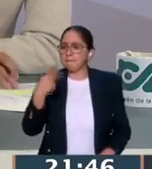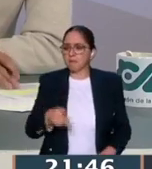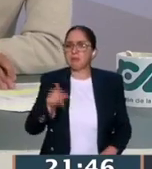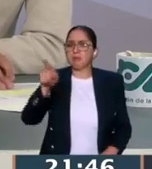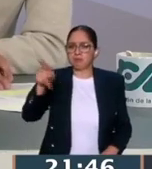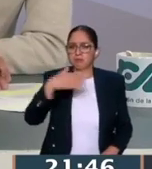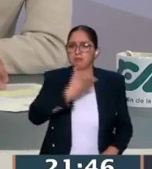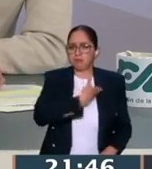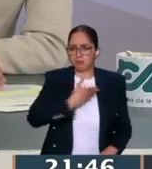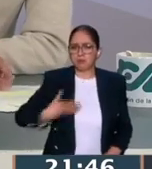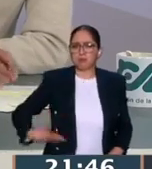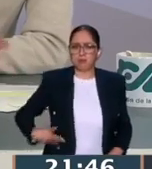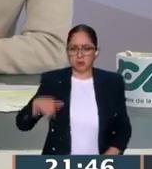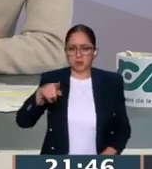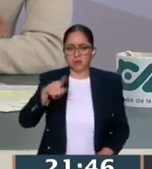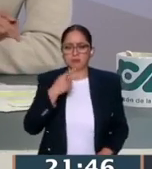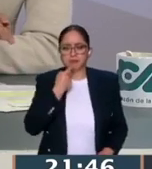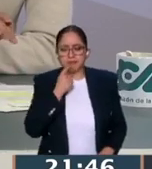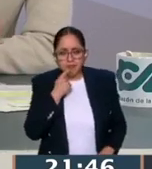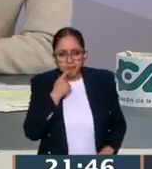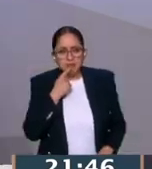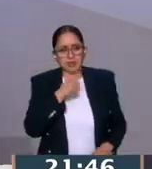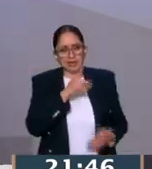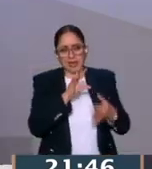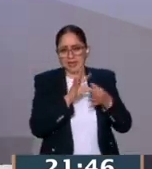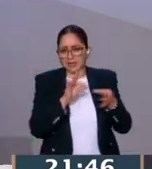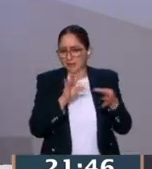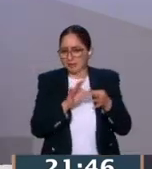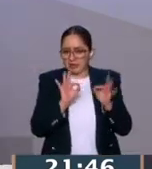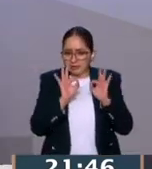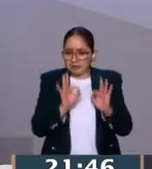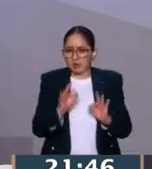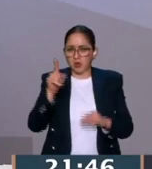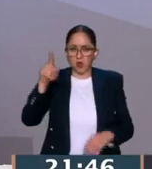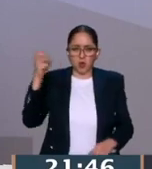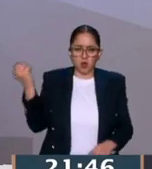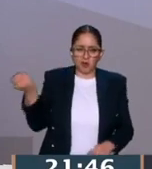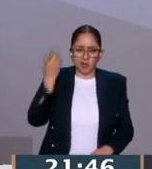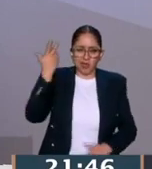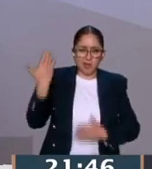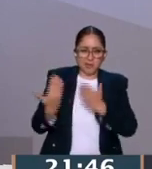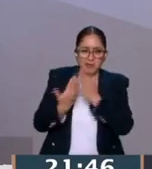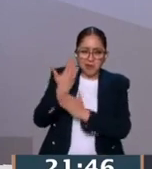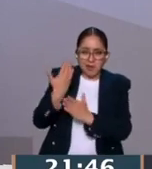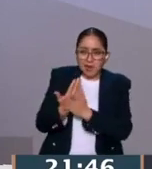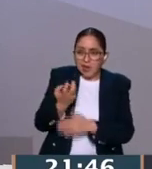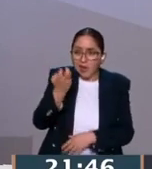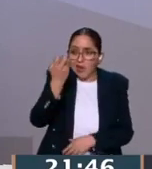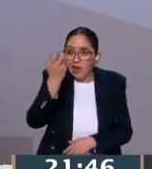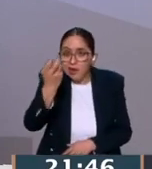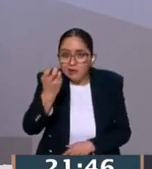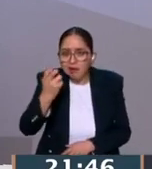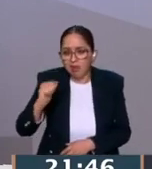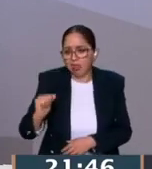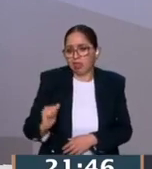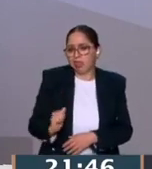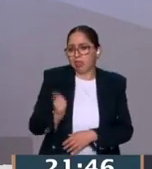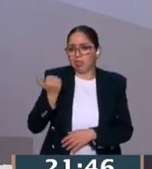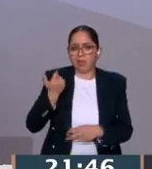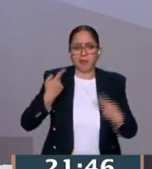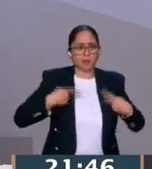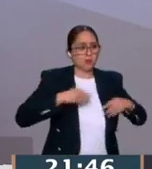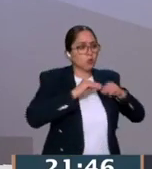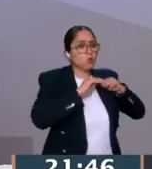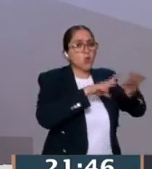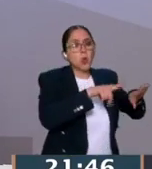Obrador, pues creo que dejó muy claro en la mañanera, pero fue malamente tomado por algunos medios de comunicación, como